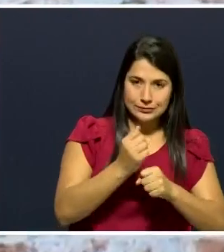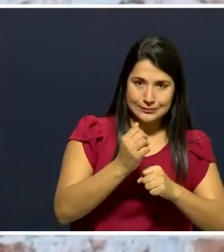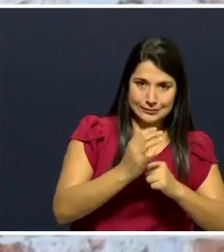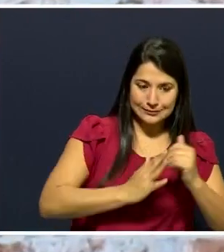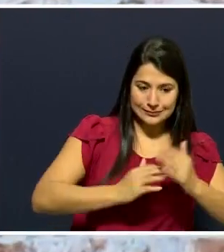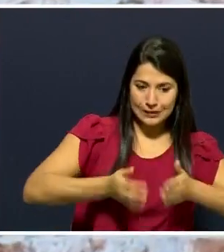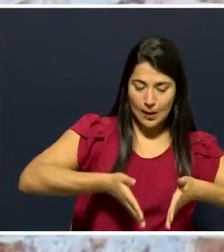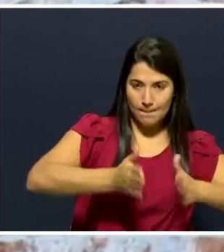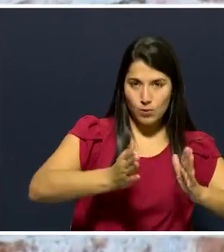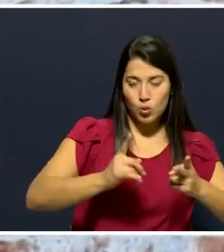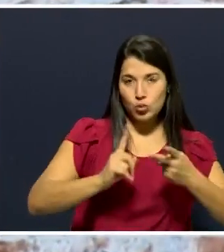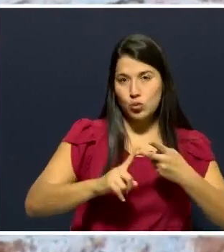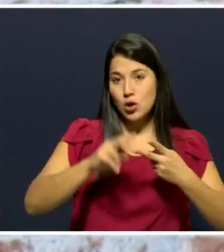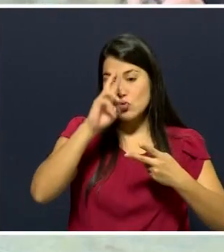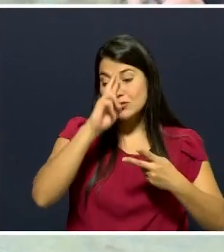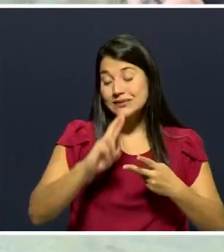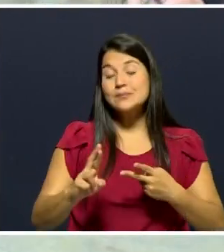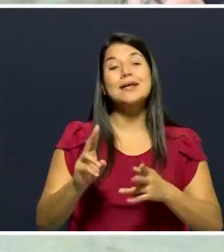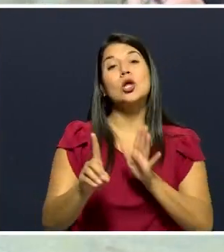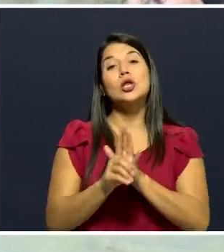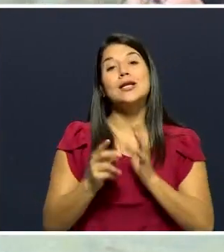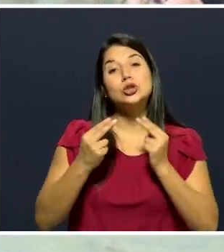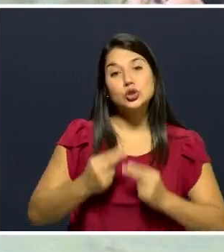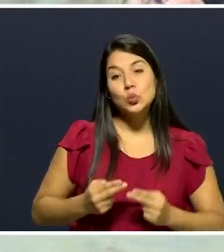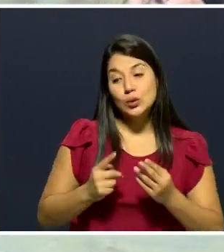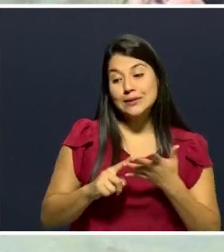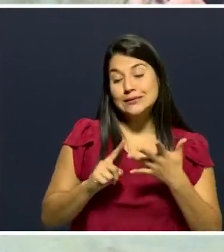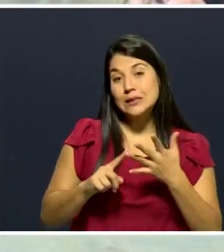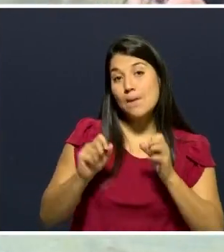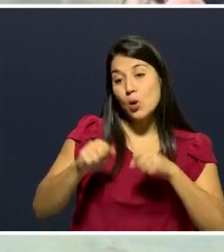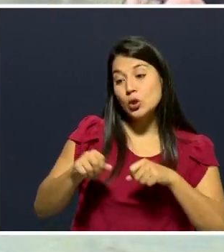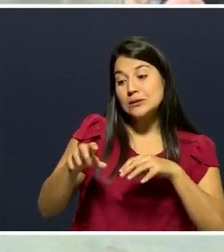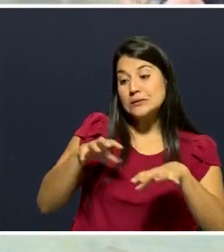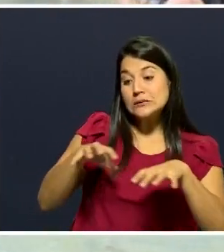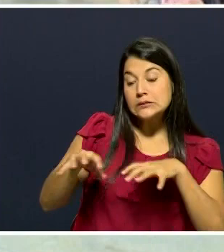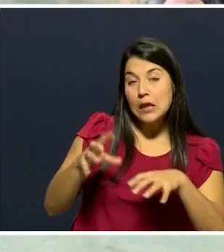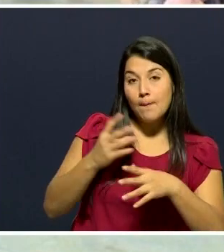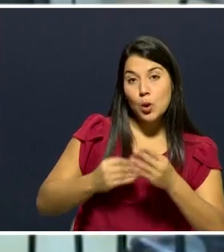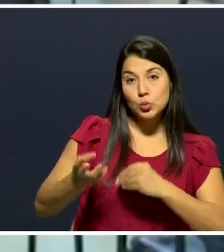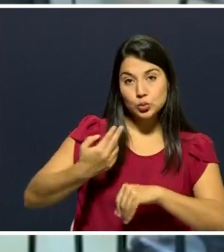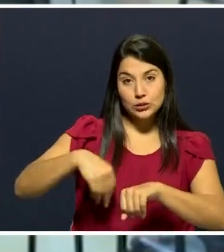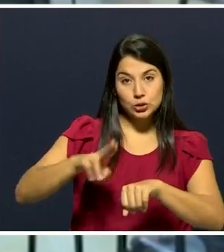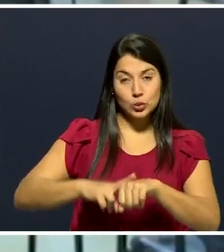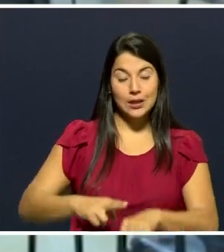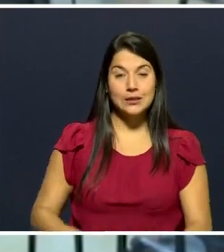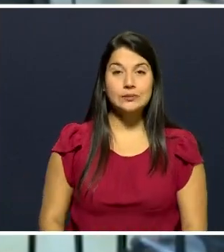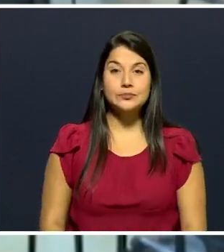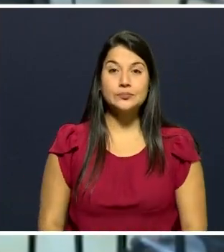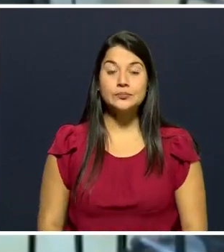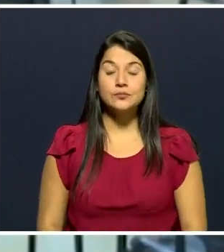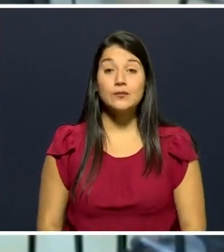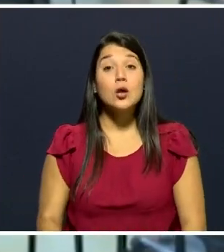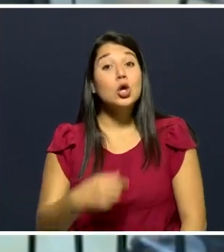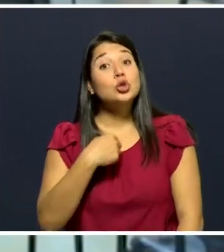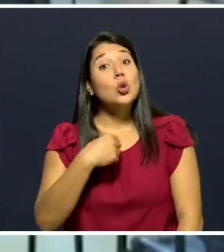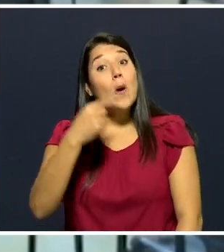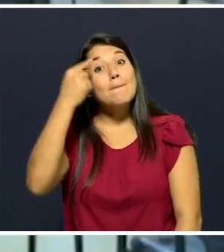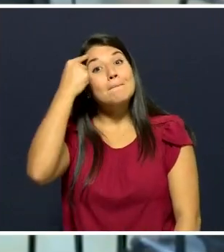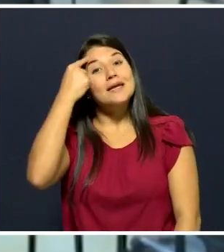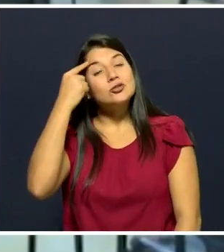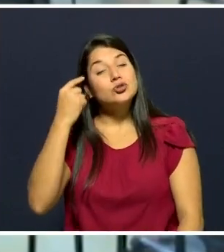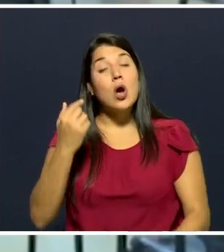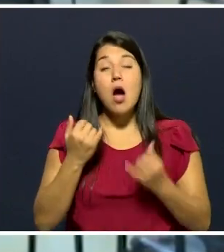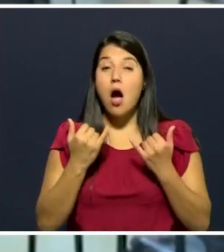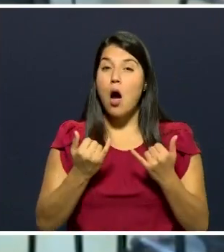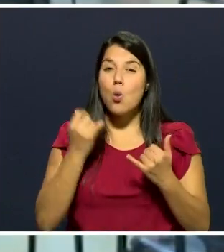Estado, respeto a los derechos humanos y dinamización de la producción nacional. Aquí siento yo que la política tiene que